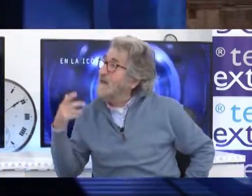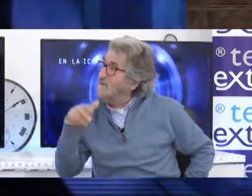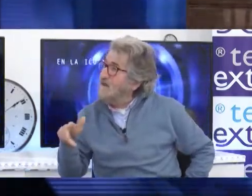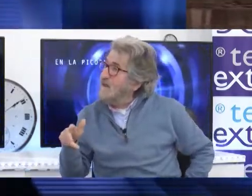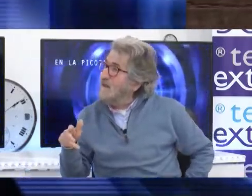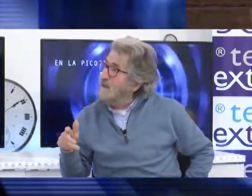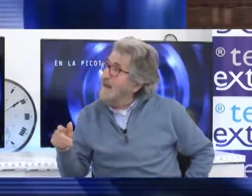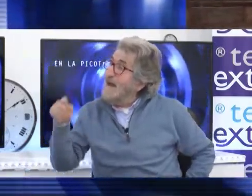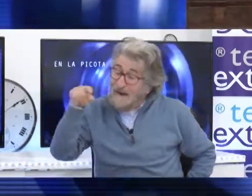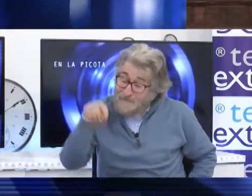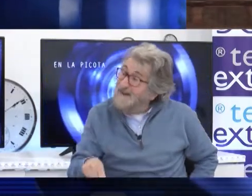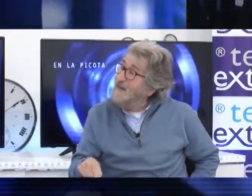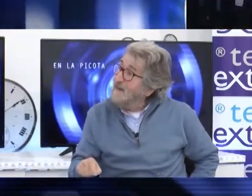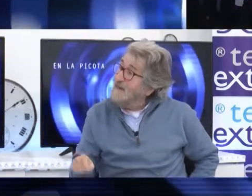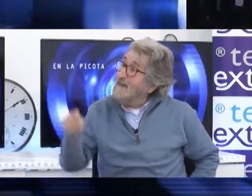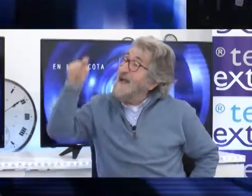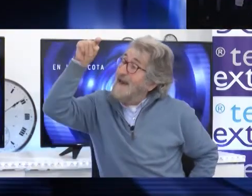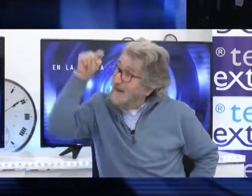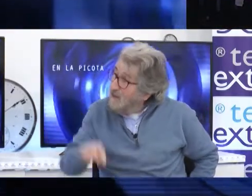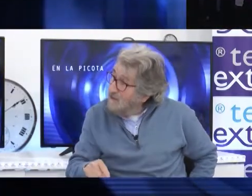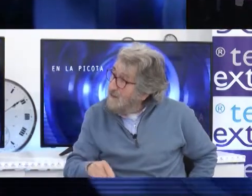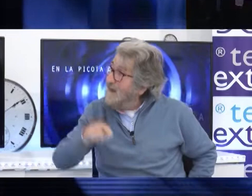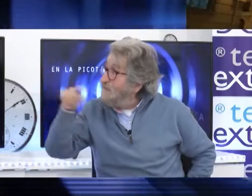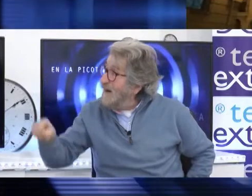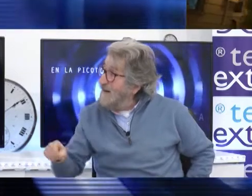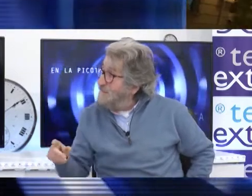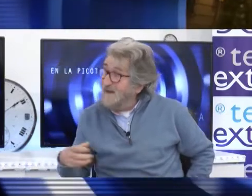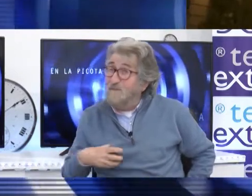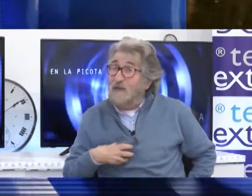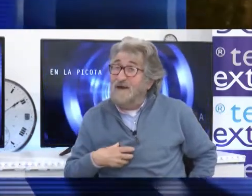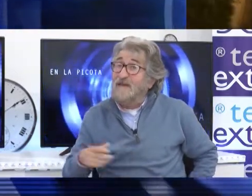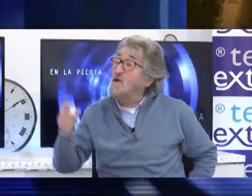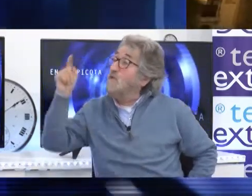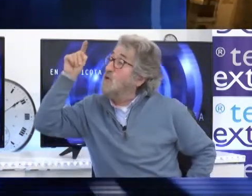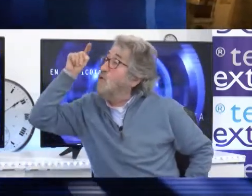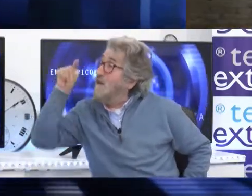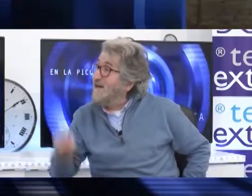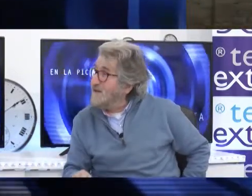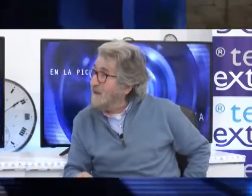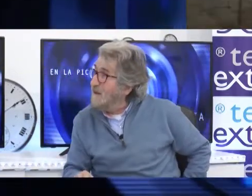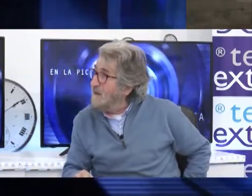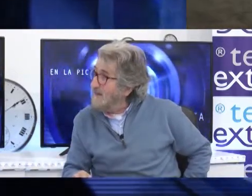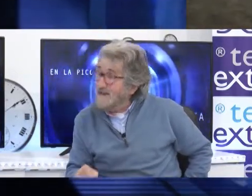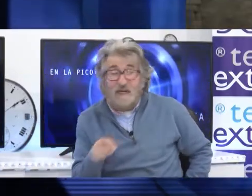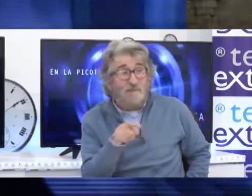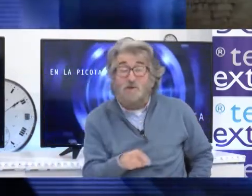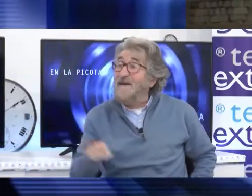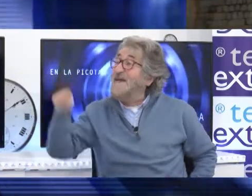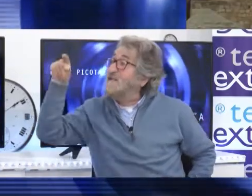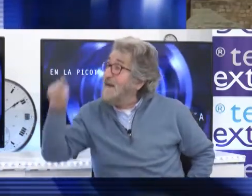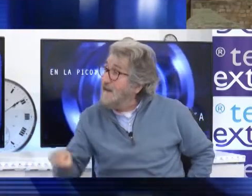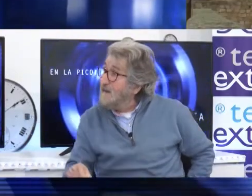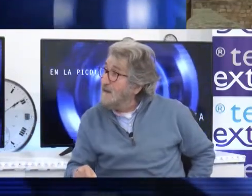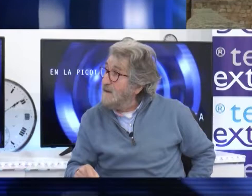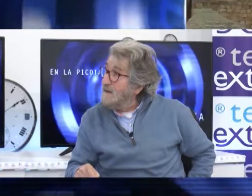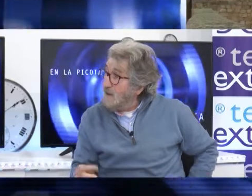algo que trasciende a Mérida, a la región y a España, porque Mérida es una cuestión universal. Y el yacimiento de Mérida